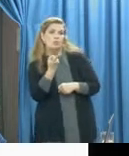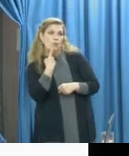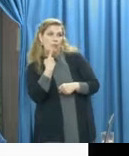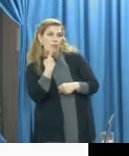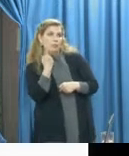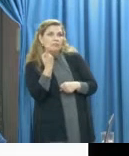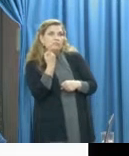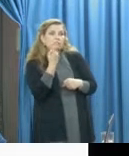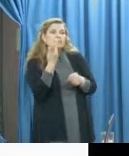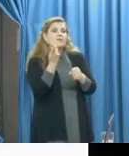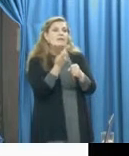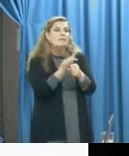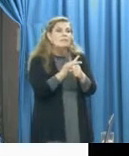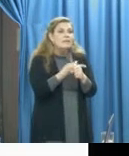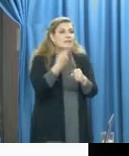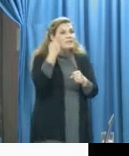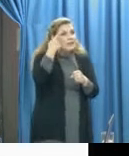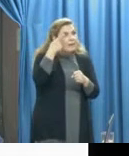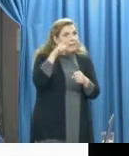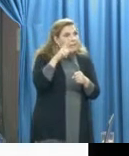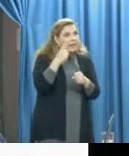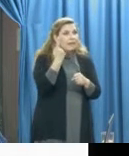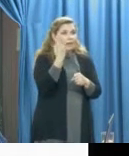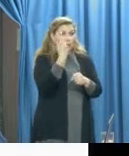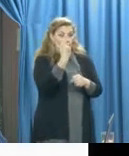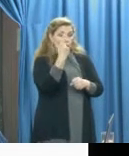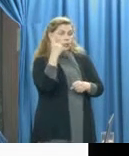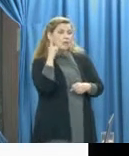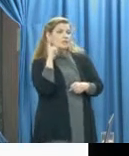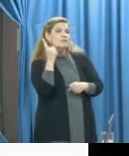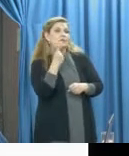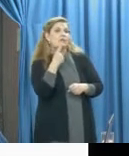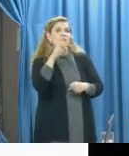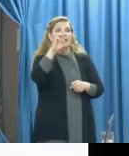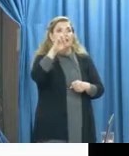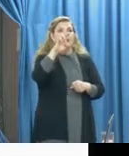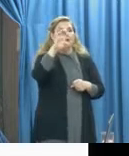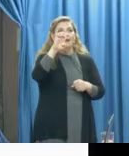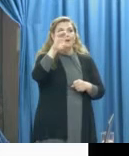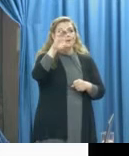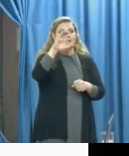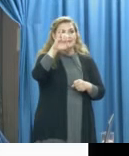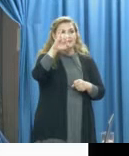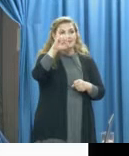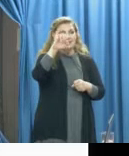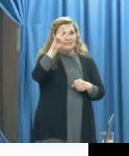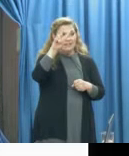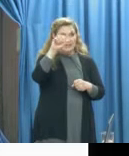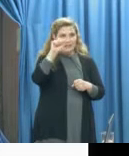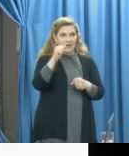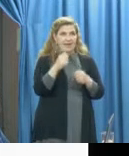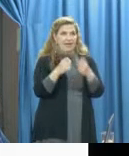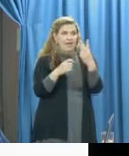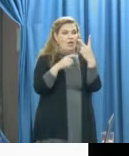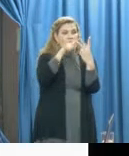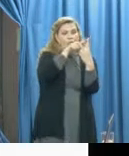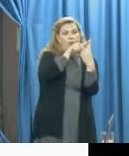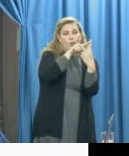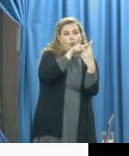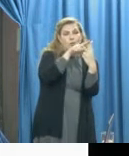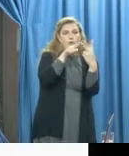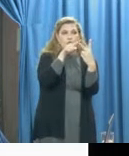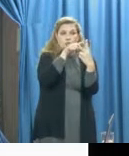¿Qué pasa? Para que en una sordera recesiva se presente, se tienen que juntar dos dosis.